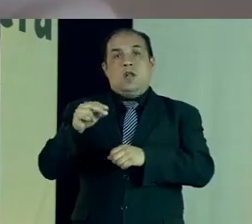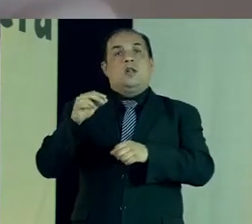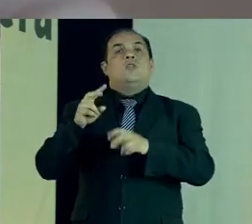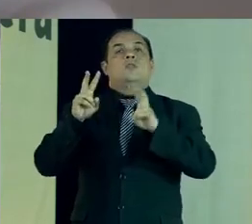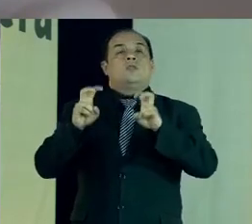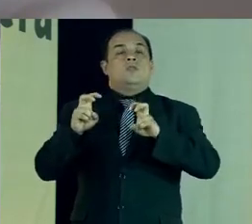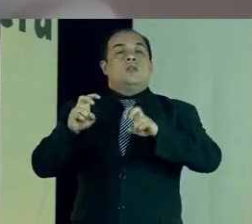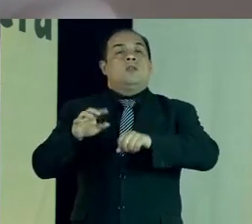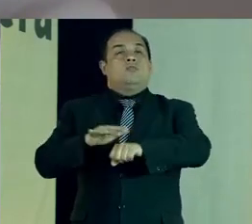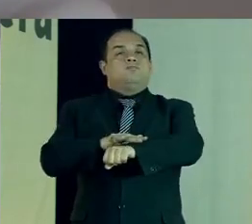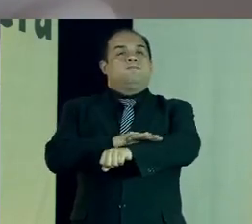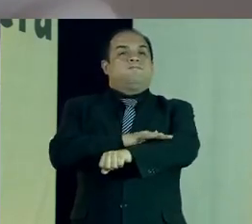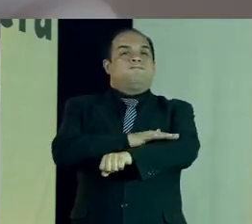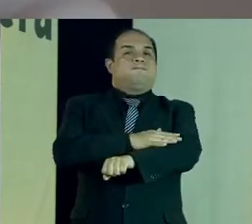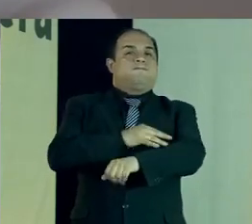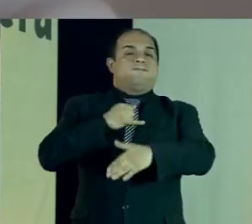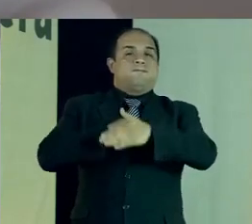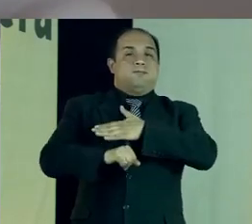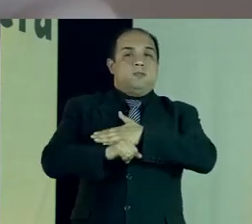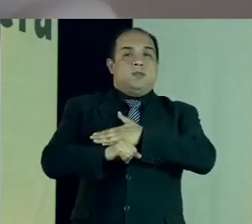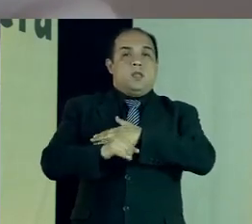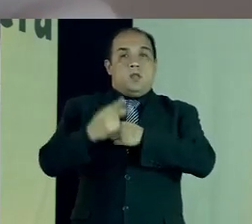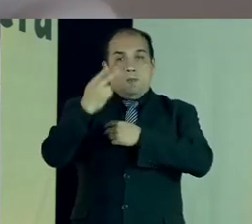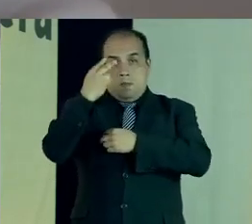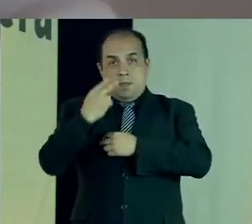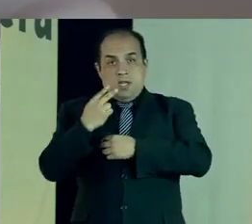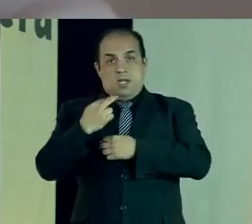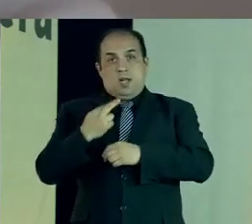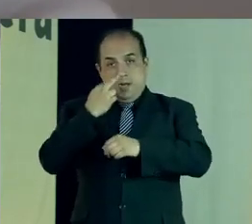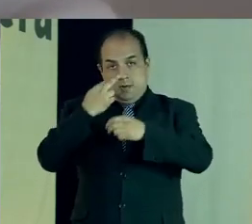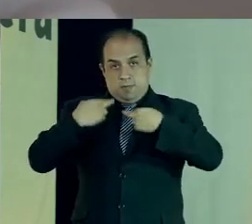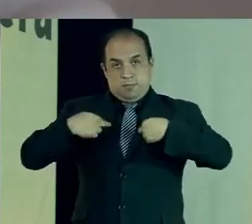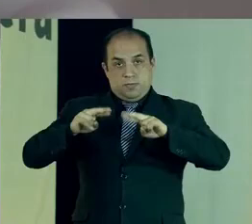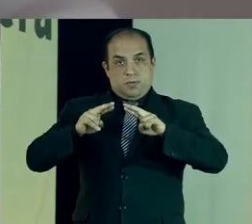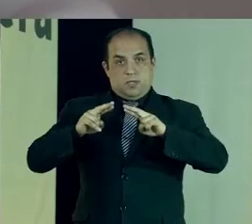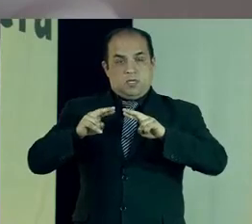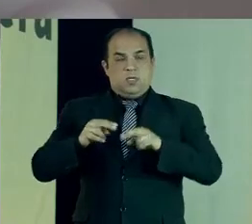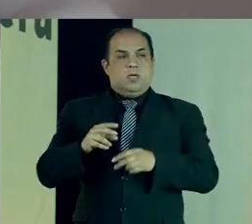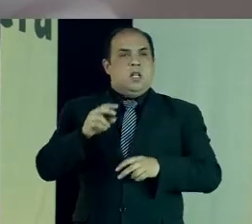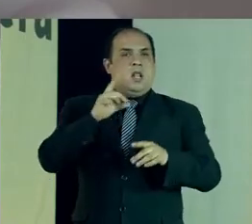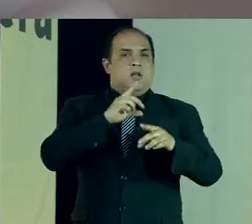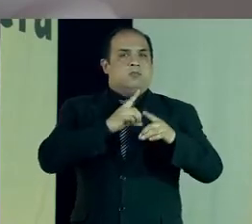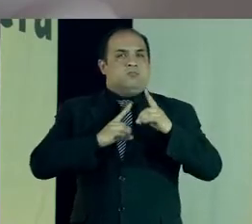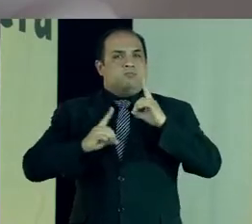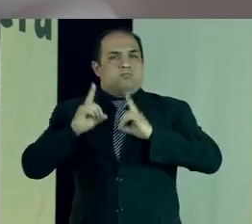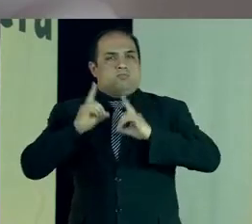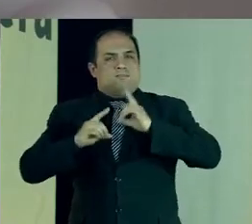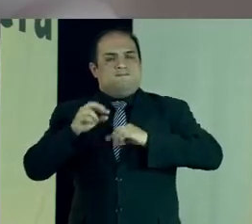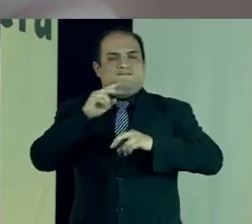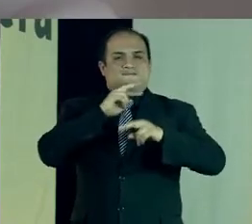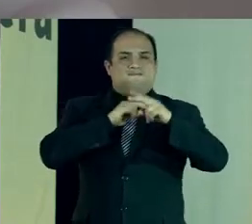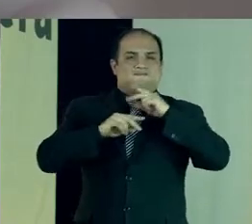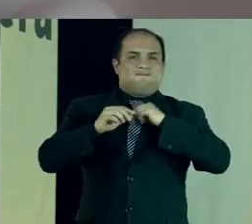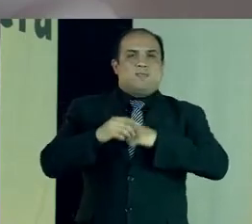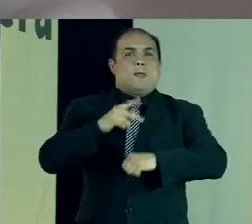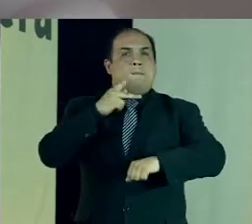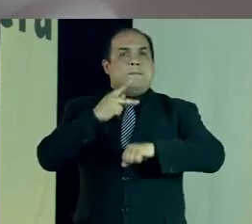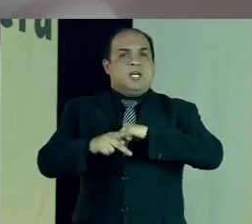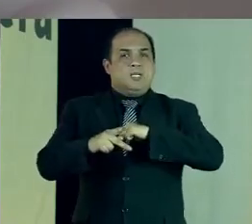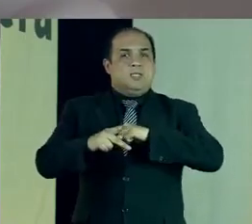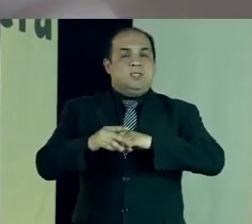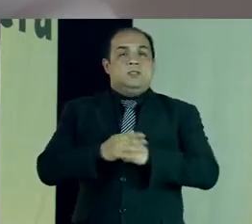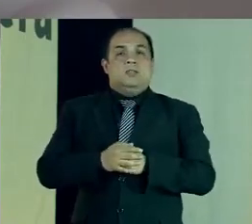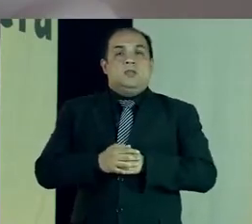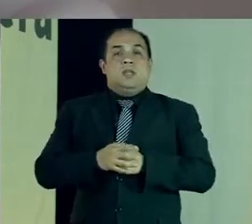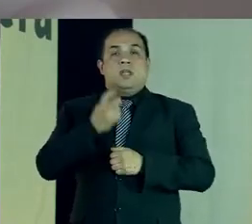cuando nos vemos representados en la incertidumbre en el riesgo en la adversidad y eso es algo